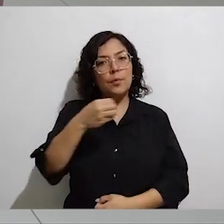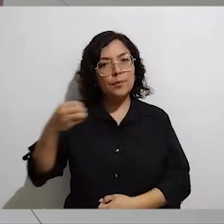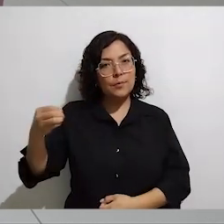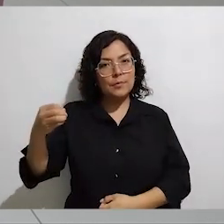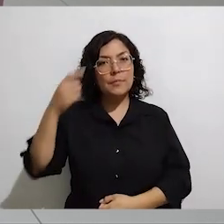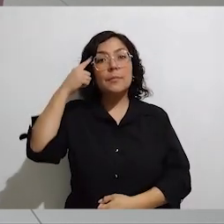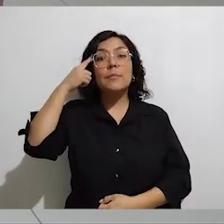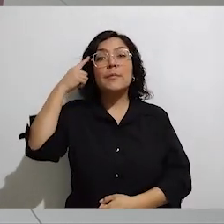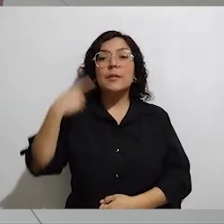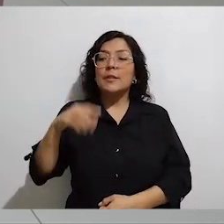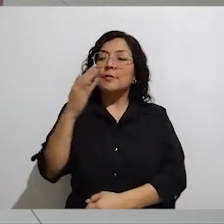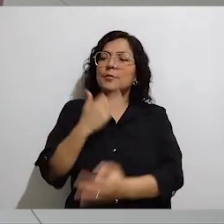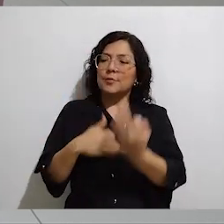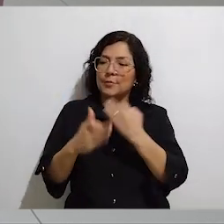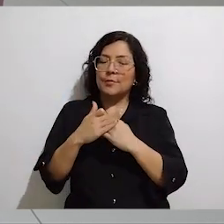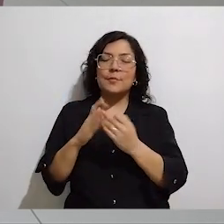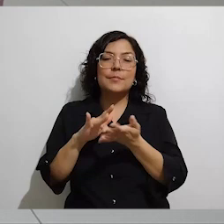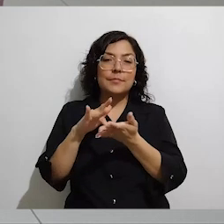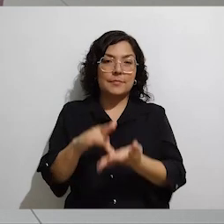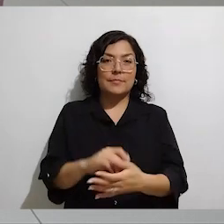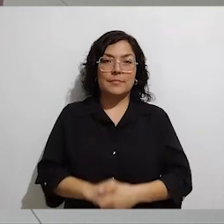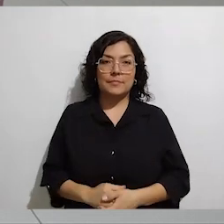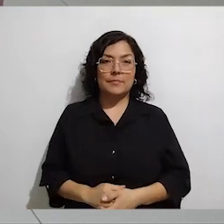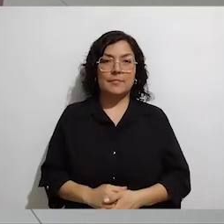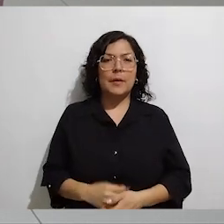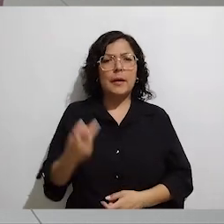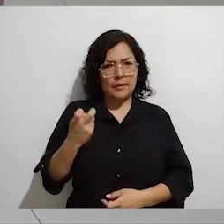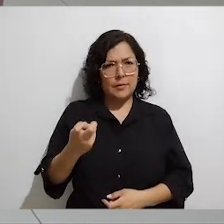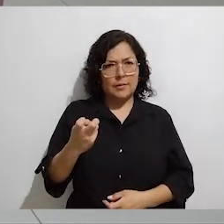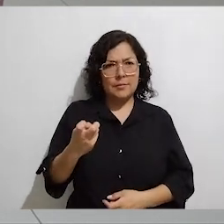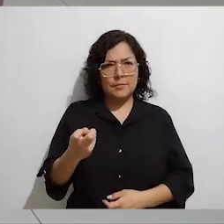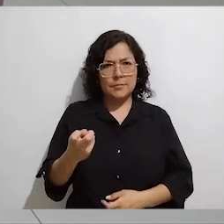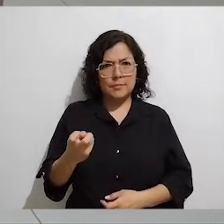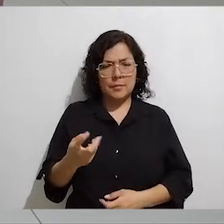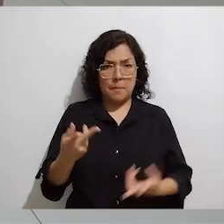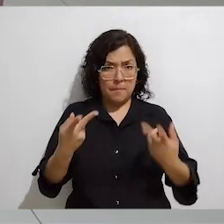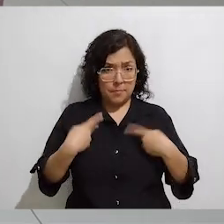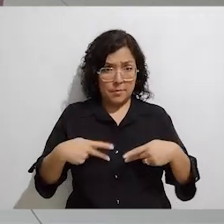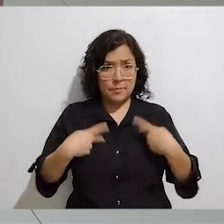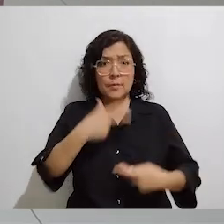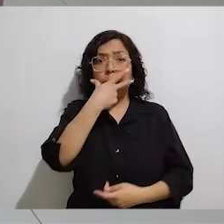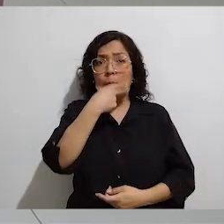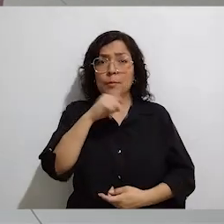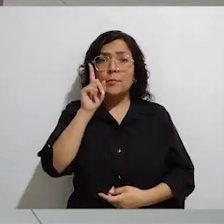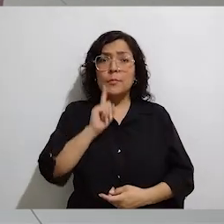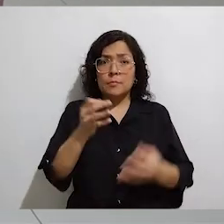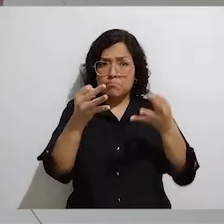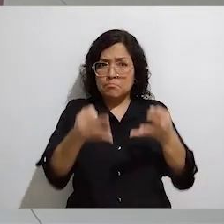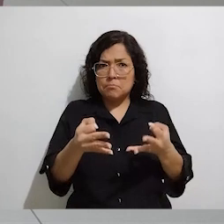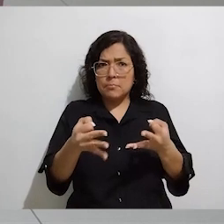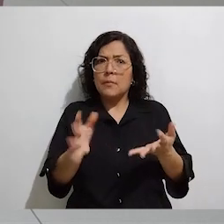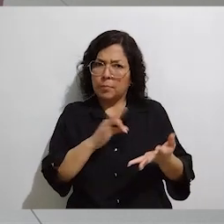la administración pública. La agenda comunitaria puede ser construida no solamente por ciudadanos, ciudadanas, personas